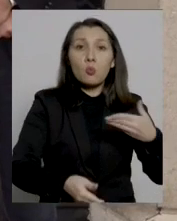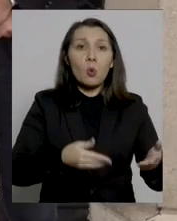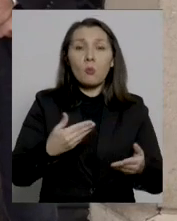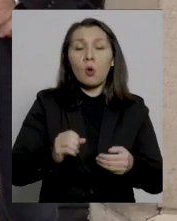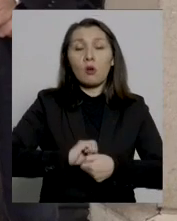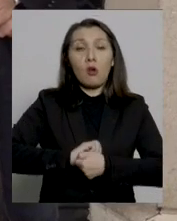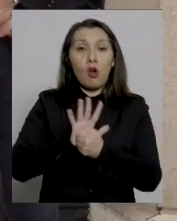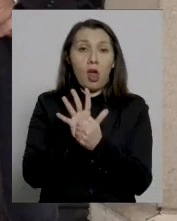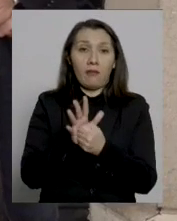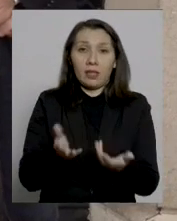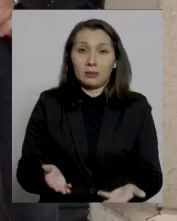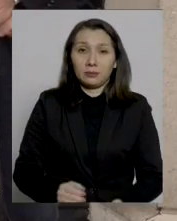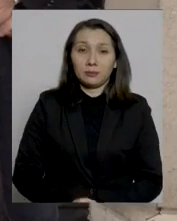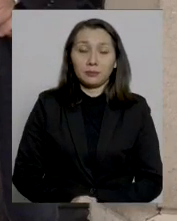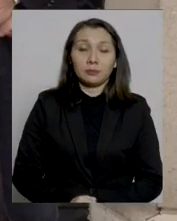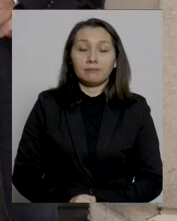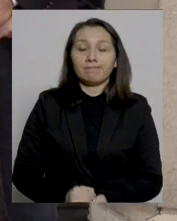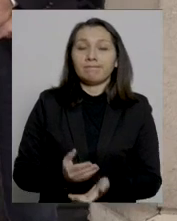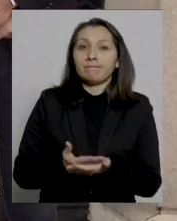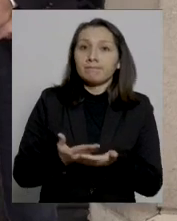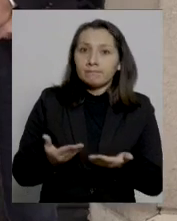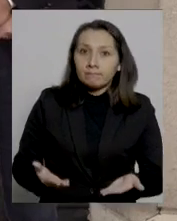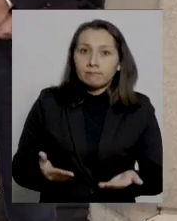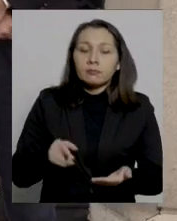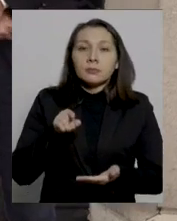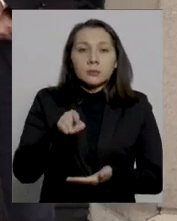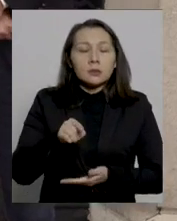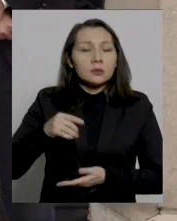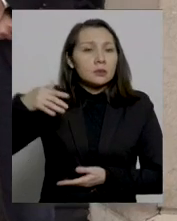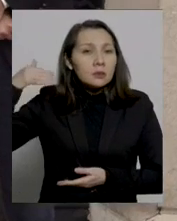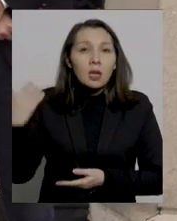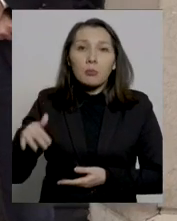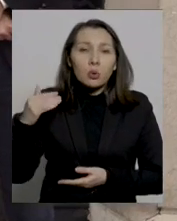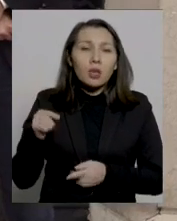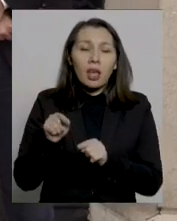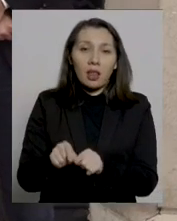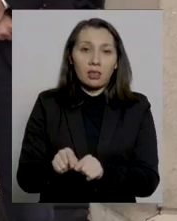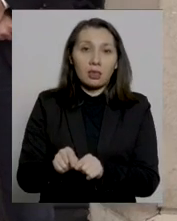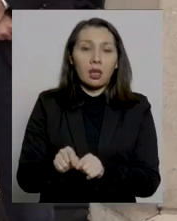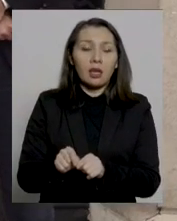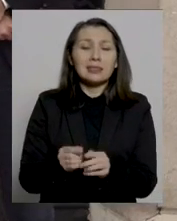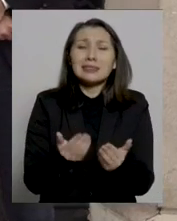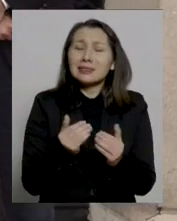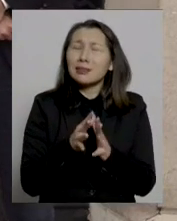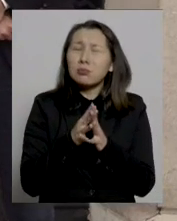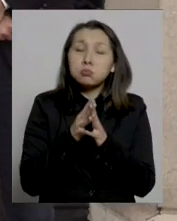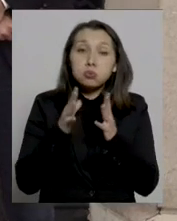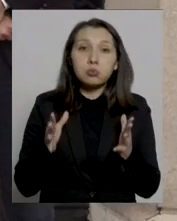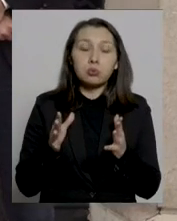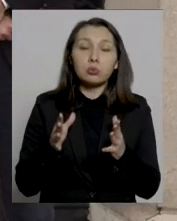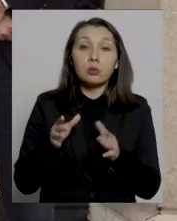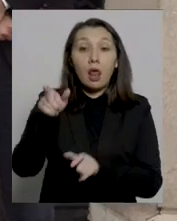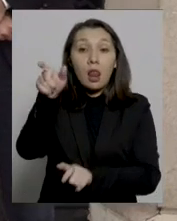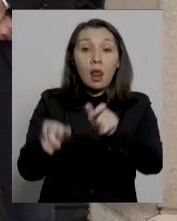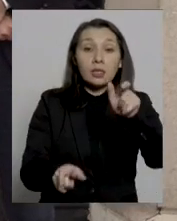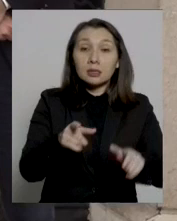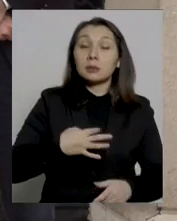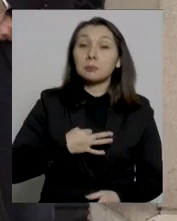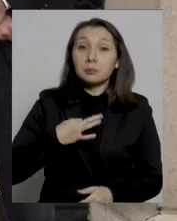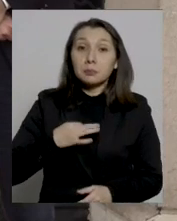del coronavirus. Por lo tanto, es fundamental, imprescindible, que la